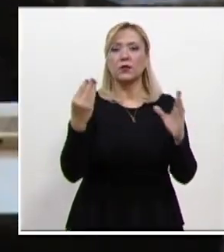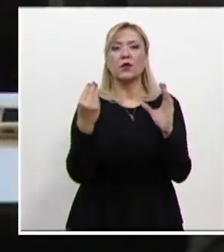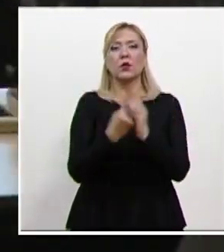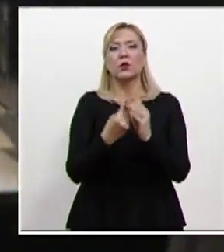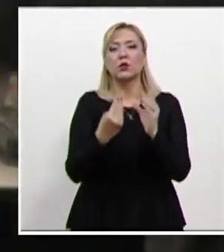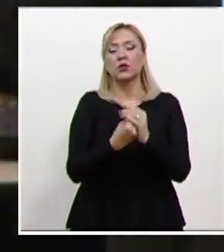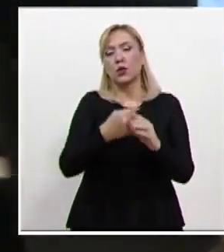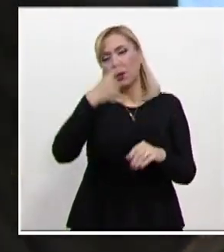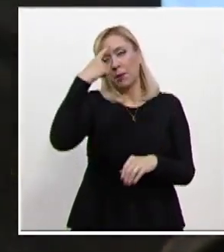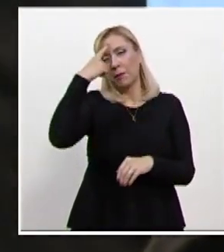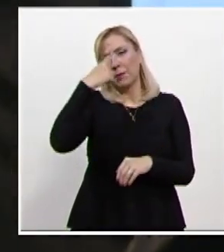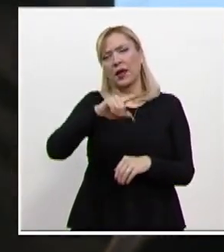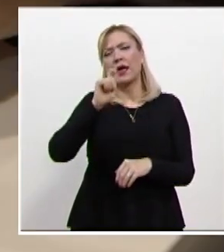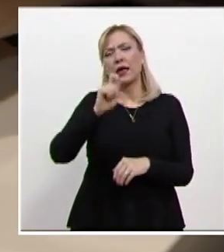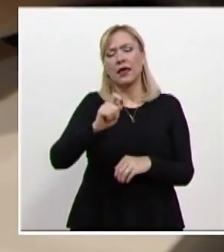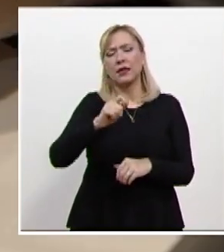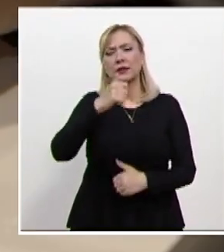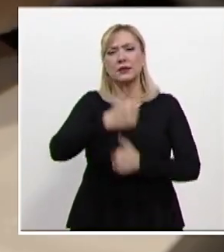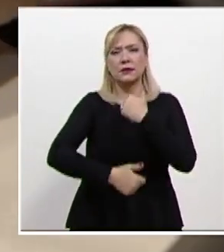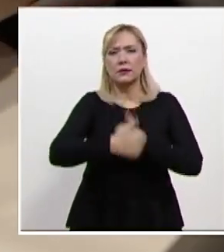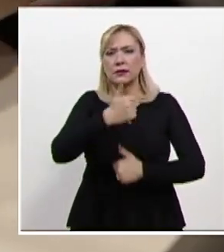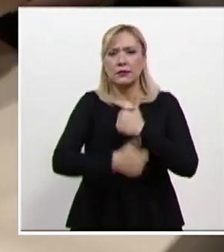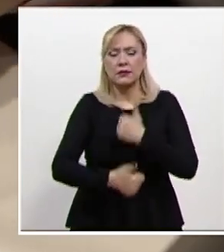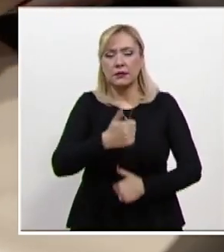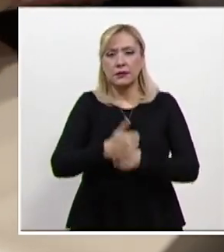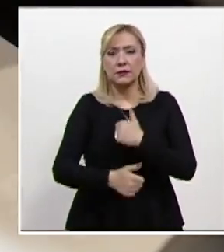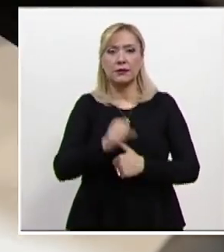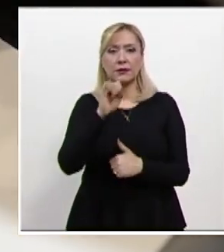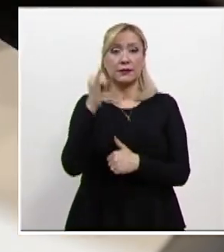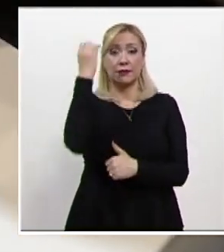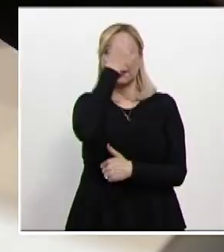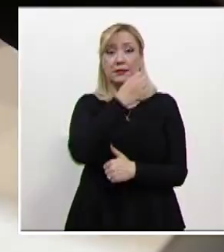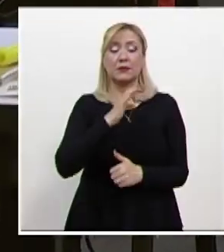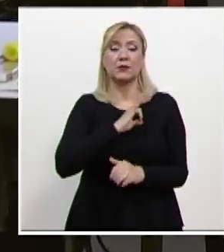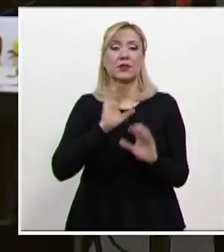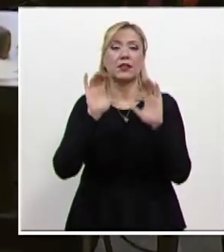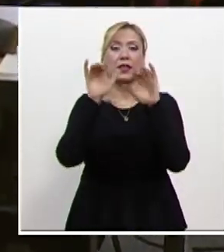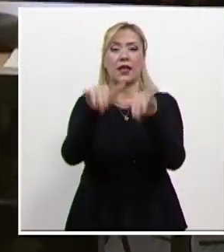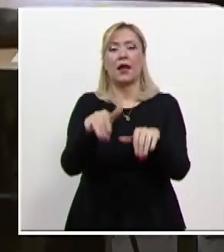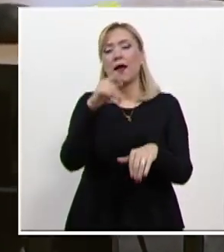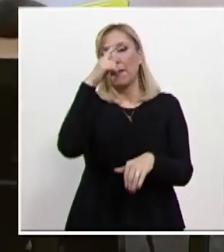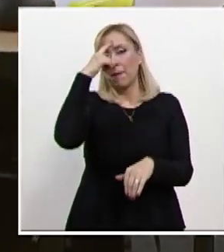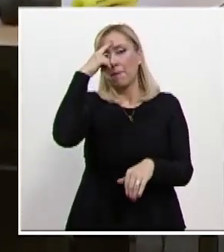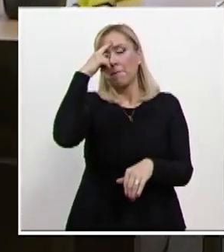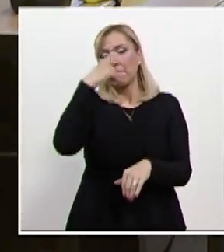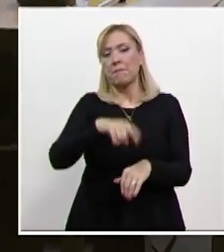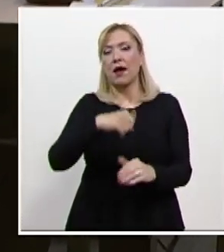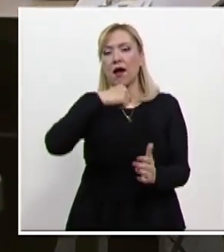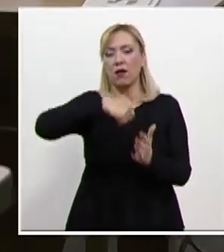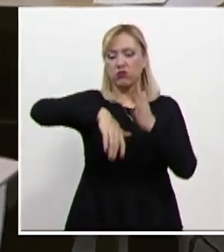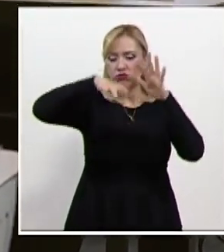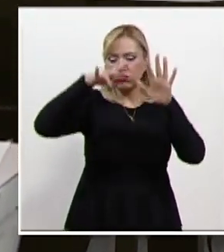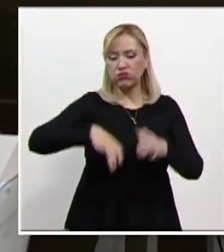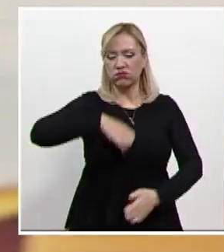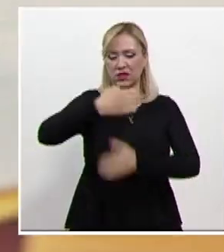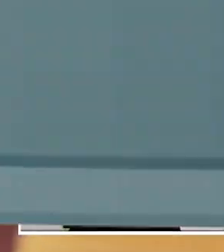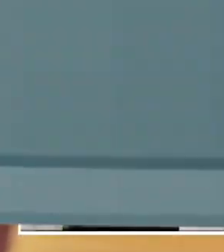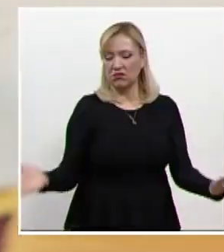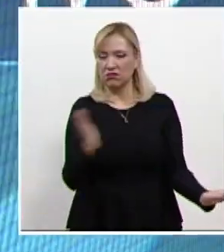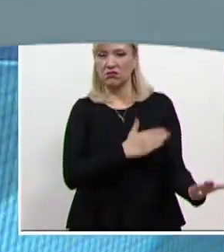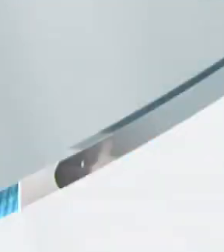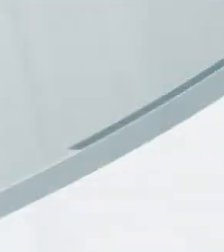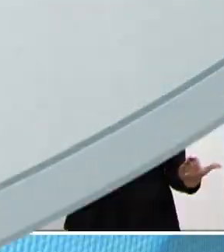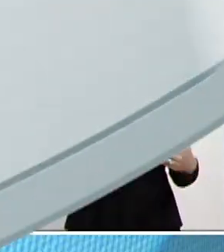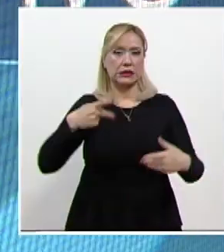oposición escolarizado para obtener la habilitación que permite acceder al cargo de oficial judicial del Poder Judicial de la Federación.